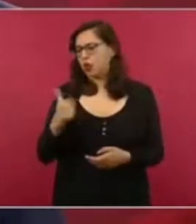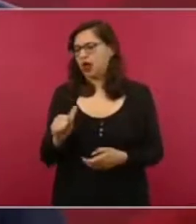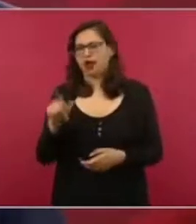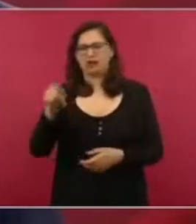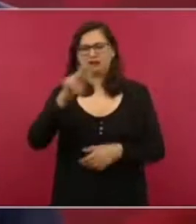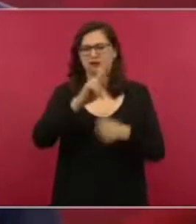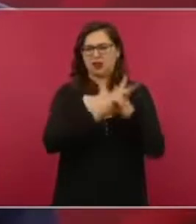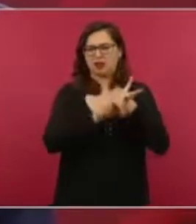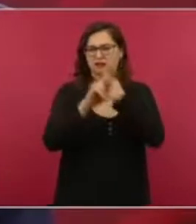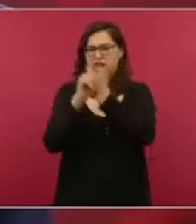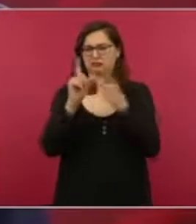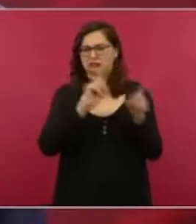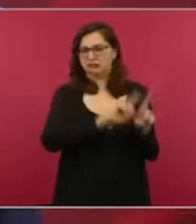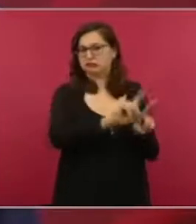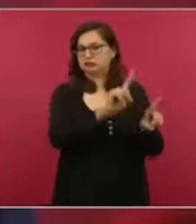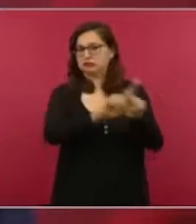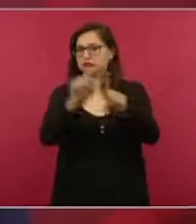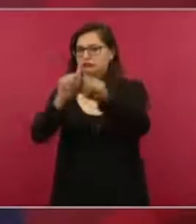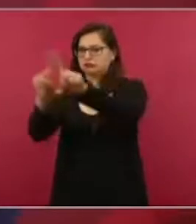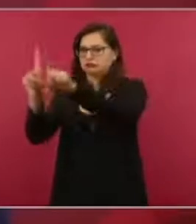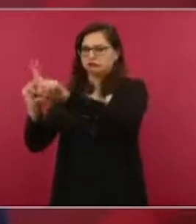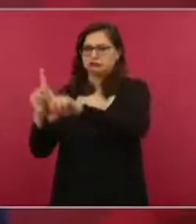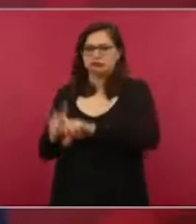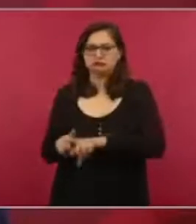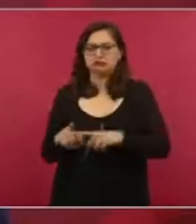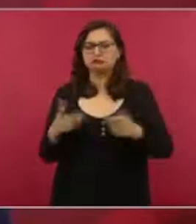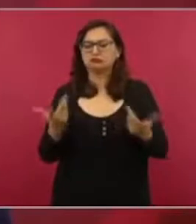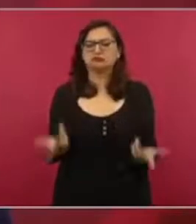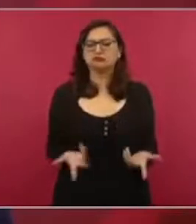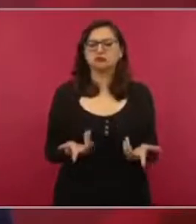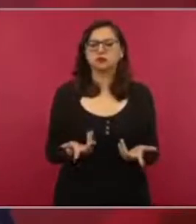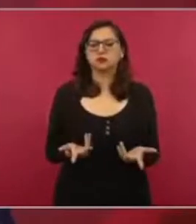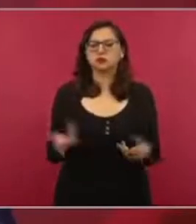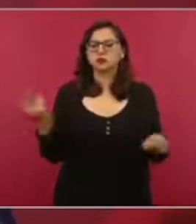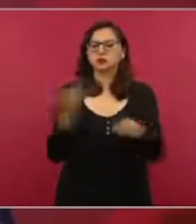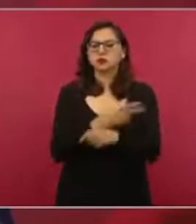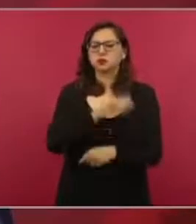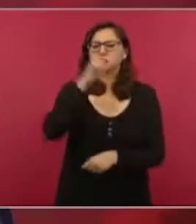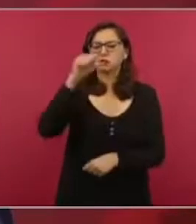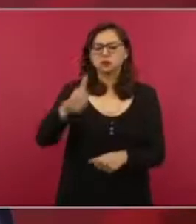países en donde hay gratuidad